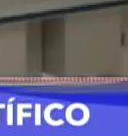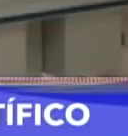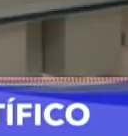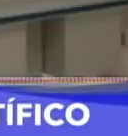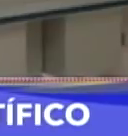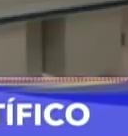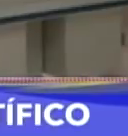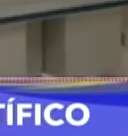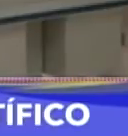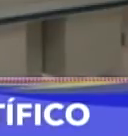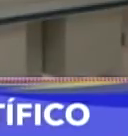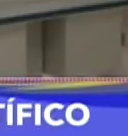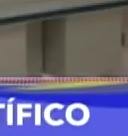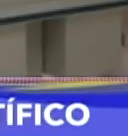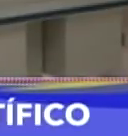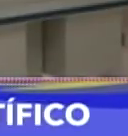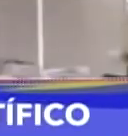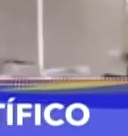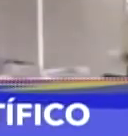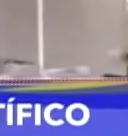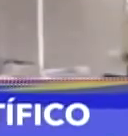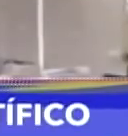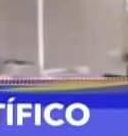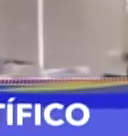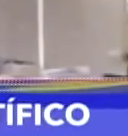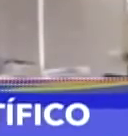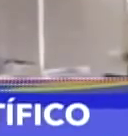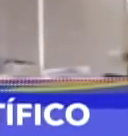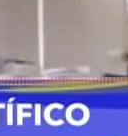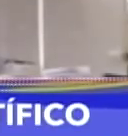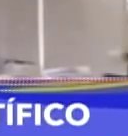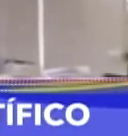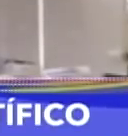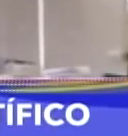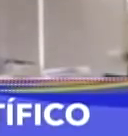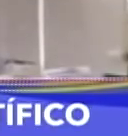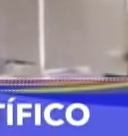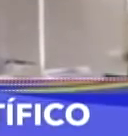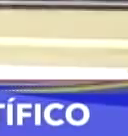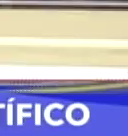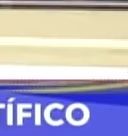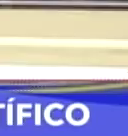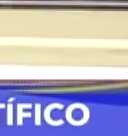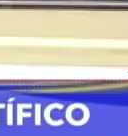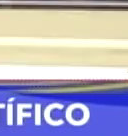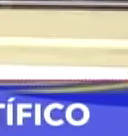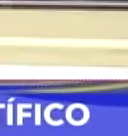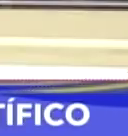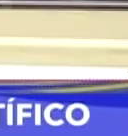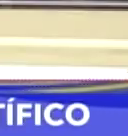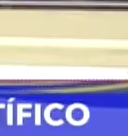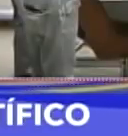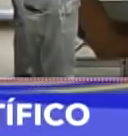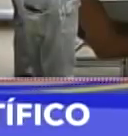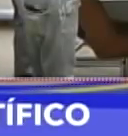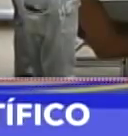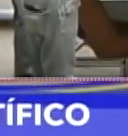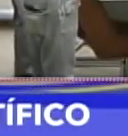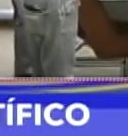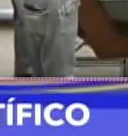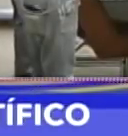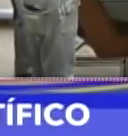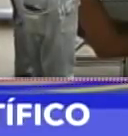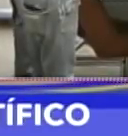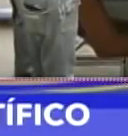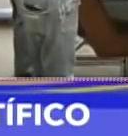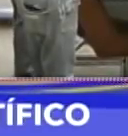buscamos a los compañeros de Industria Canaima, que es uno de los mayores empleadores de chamba juvenil en el país, y en la